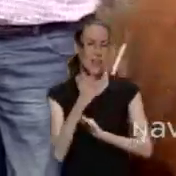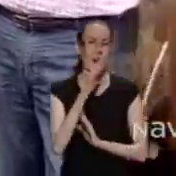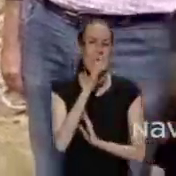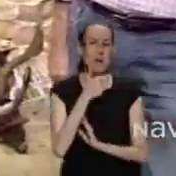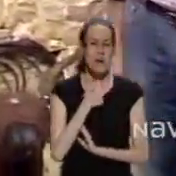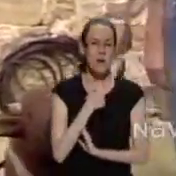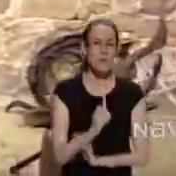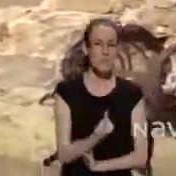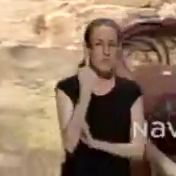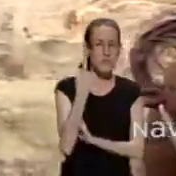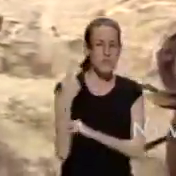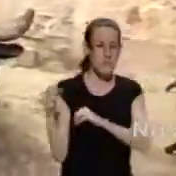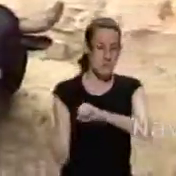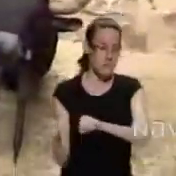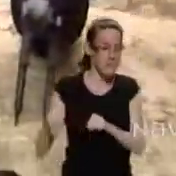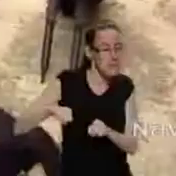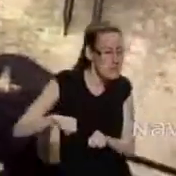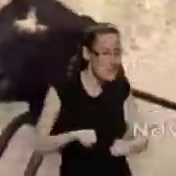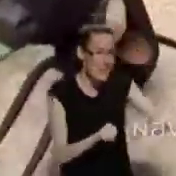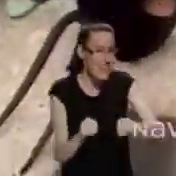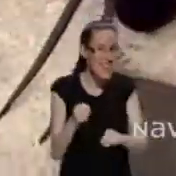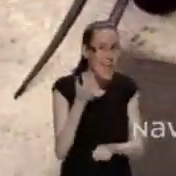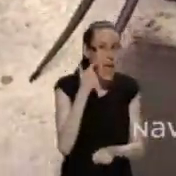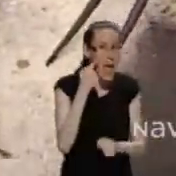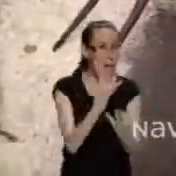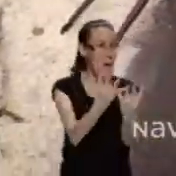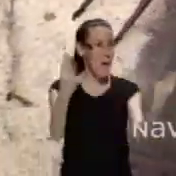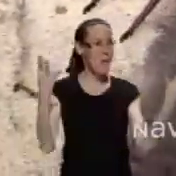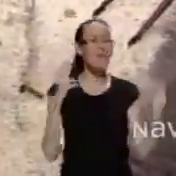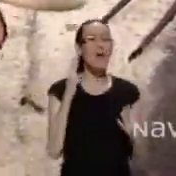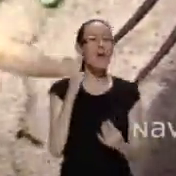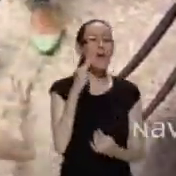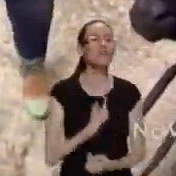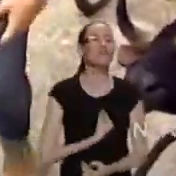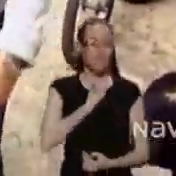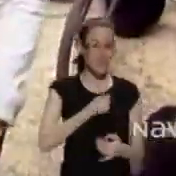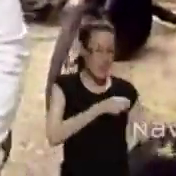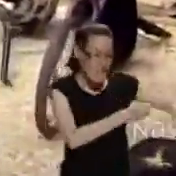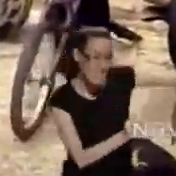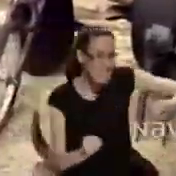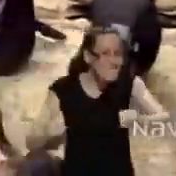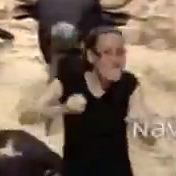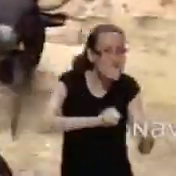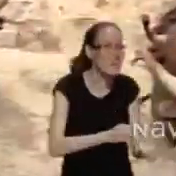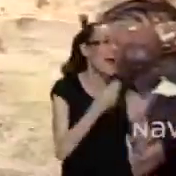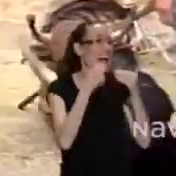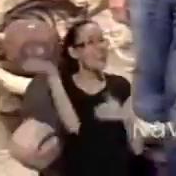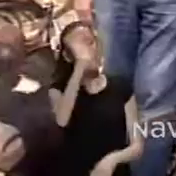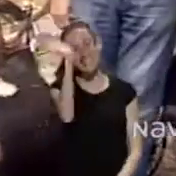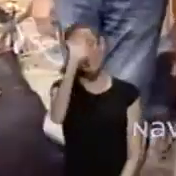uno, Ángel, para ver si me he tomido por aquí un poco, ¿vale? A ver, a Bueno, gracias. A vosotros.